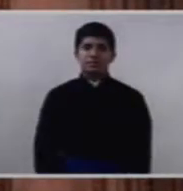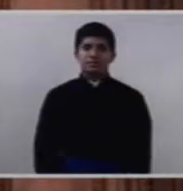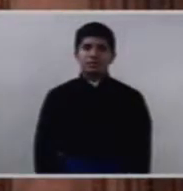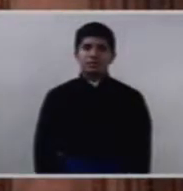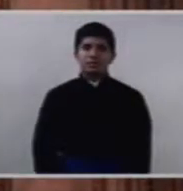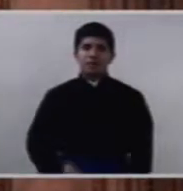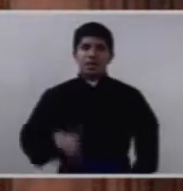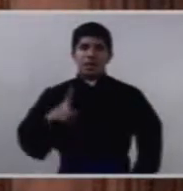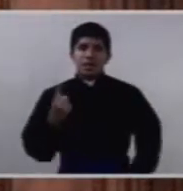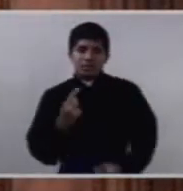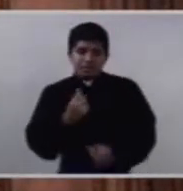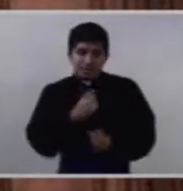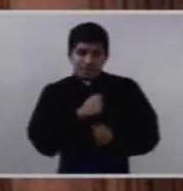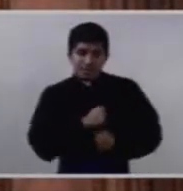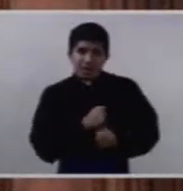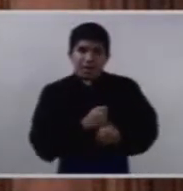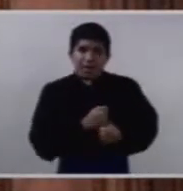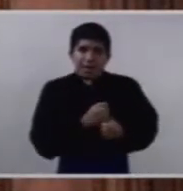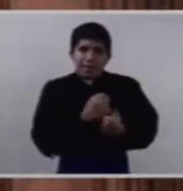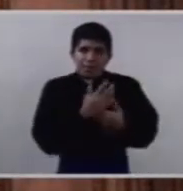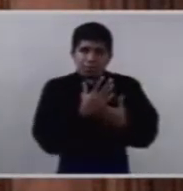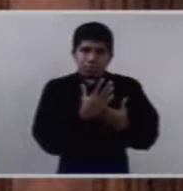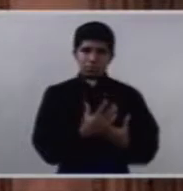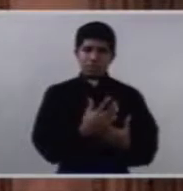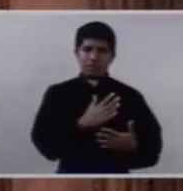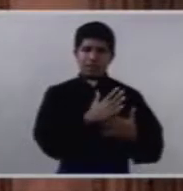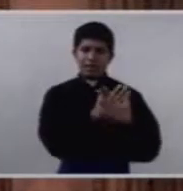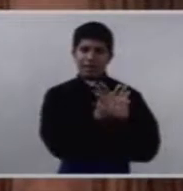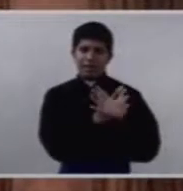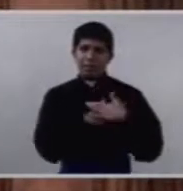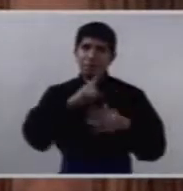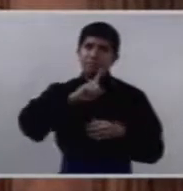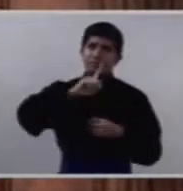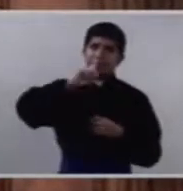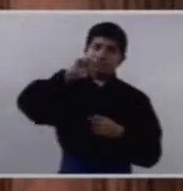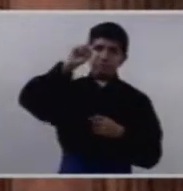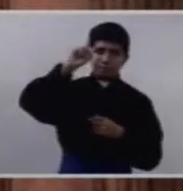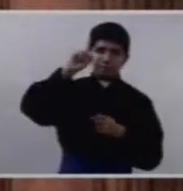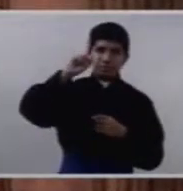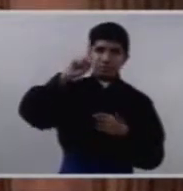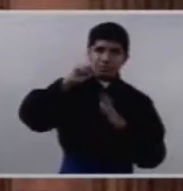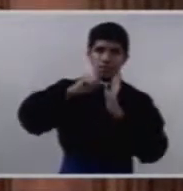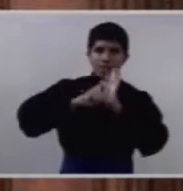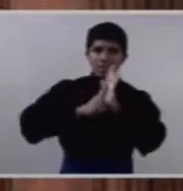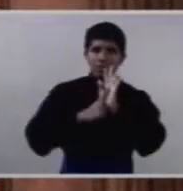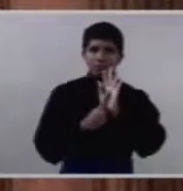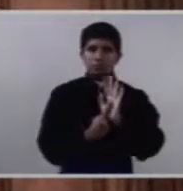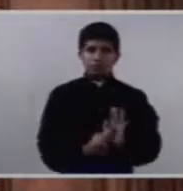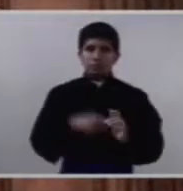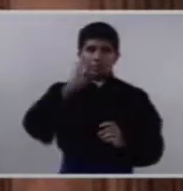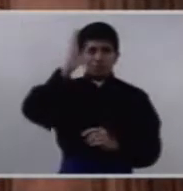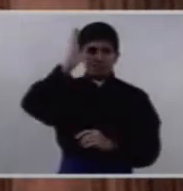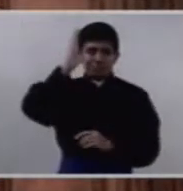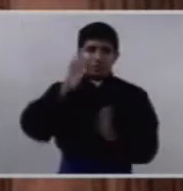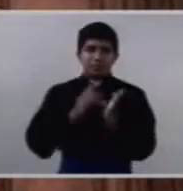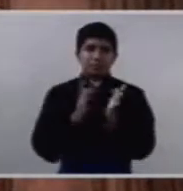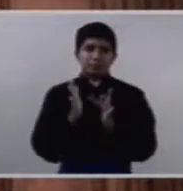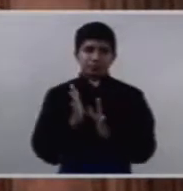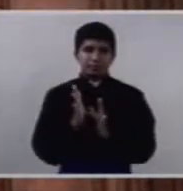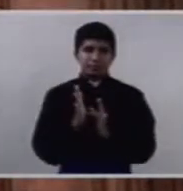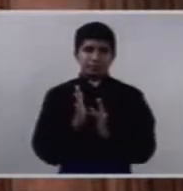ser portadores del amor de Dios manifestado en Cristo Jesús.